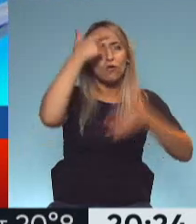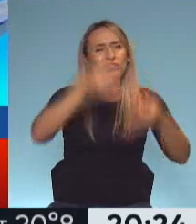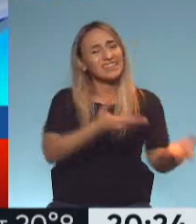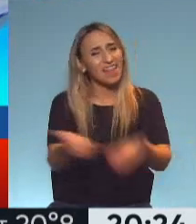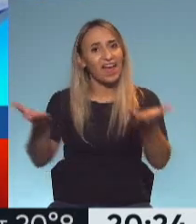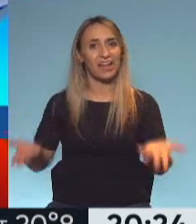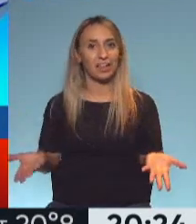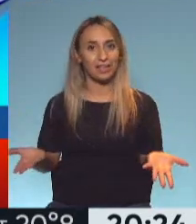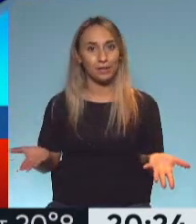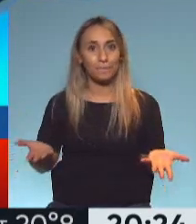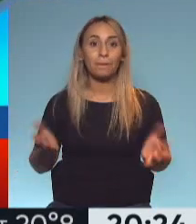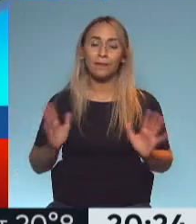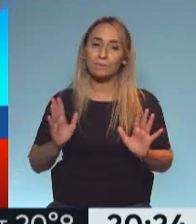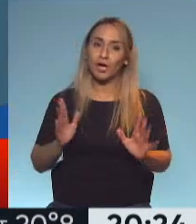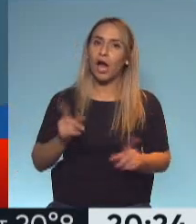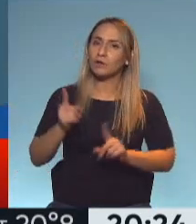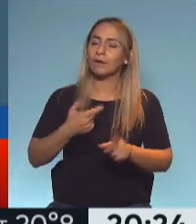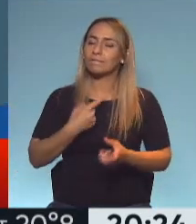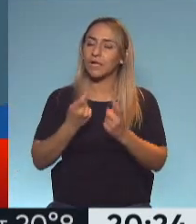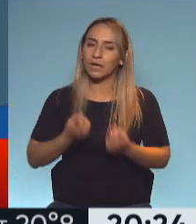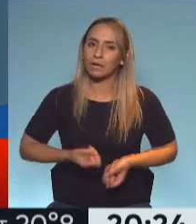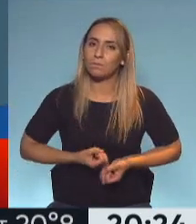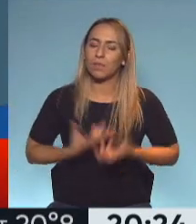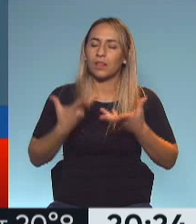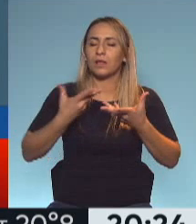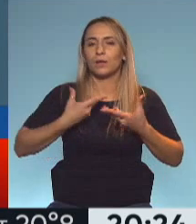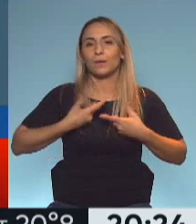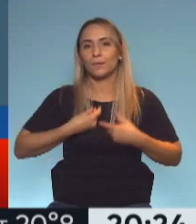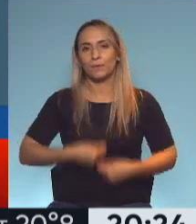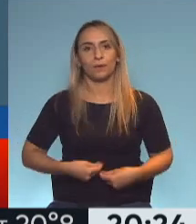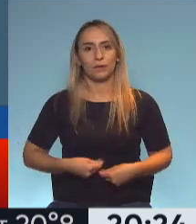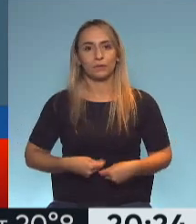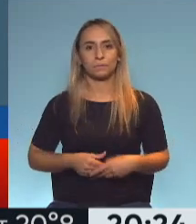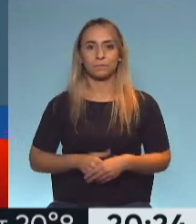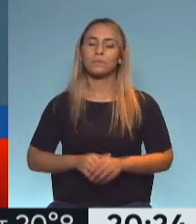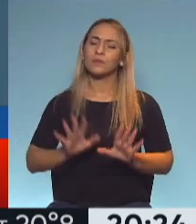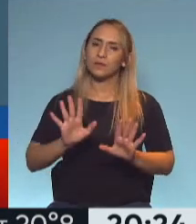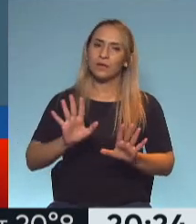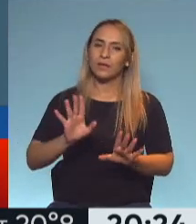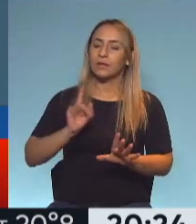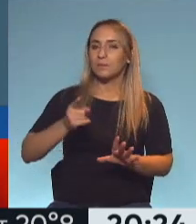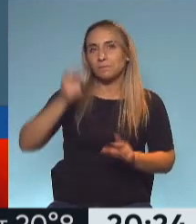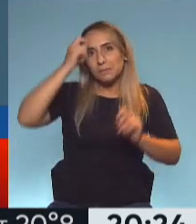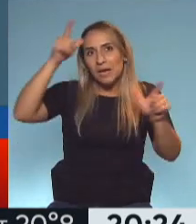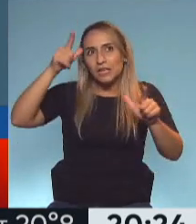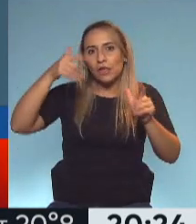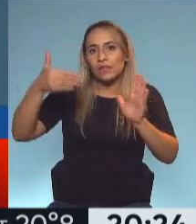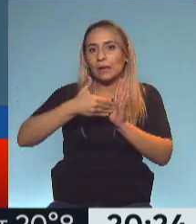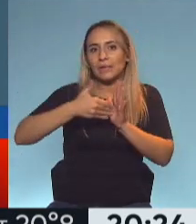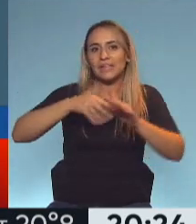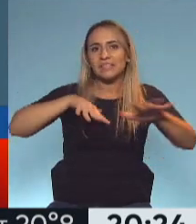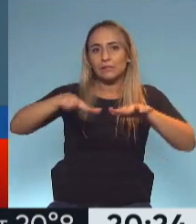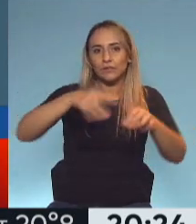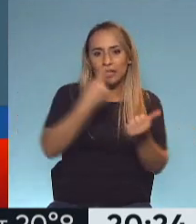qué tienen que hacer? Porque yo me imagino, ¿no? Esto es diferente según el contexto que cada uno le haya tocado. Algunos Exactamente.